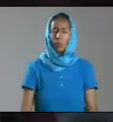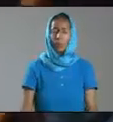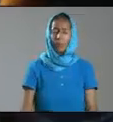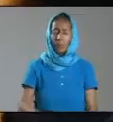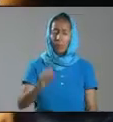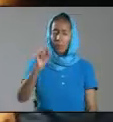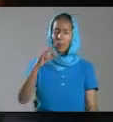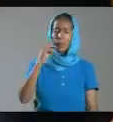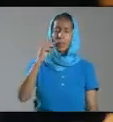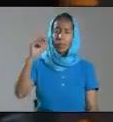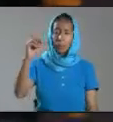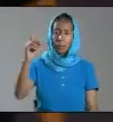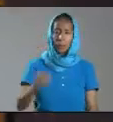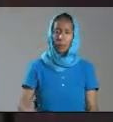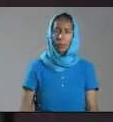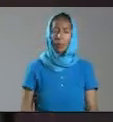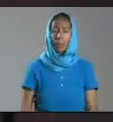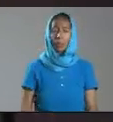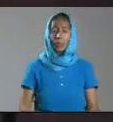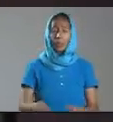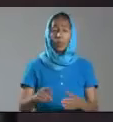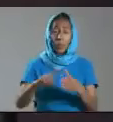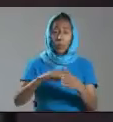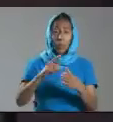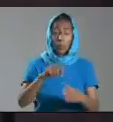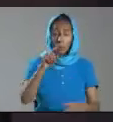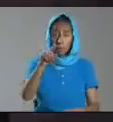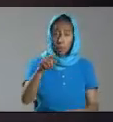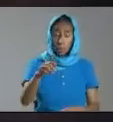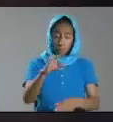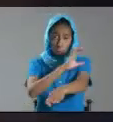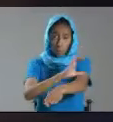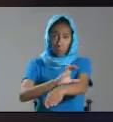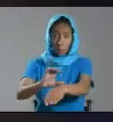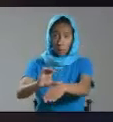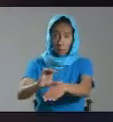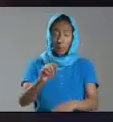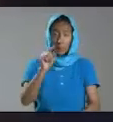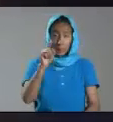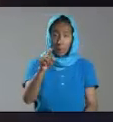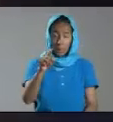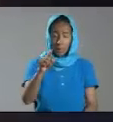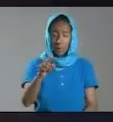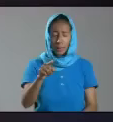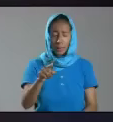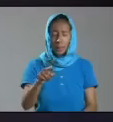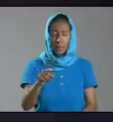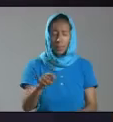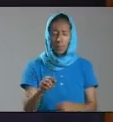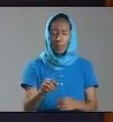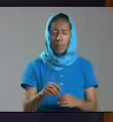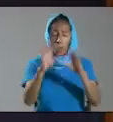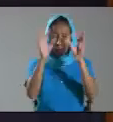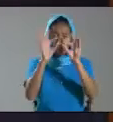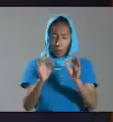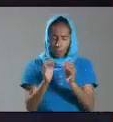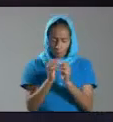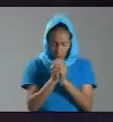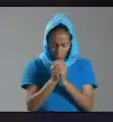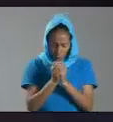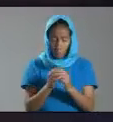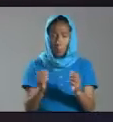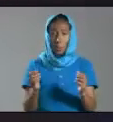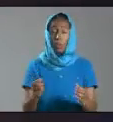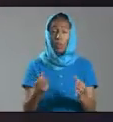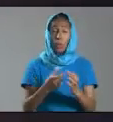Señor. Mientras tú sigues, hermano, en esa postura de petición al Señor con tus ojitos